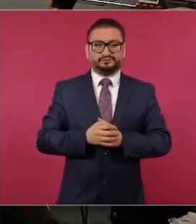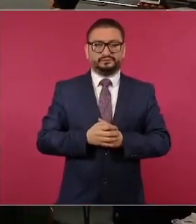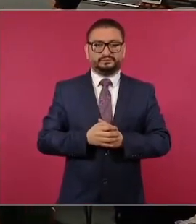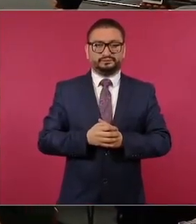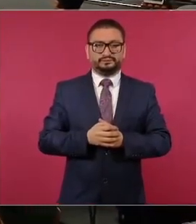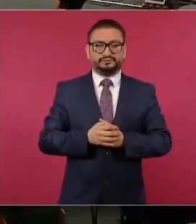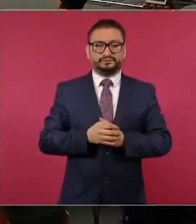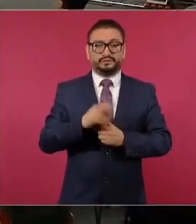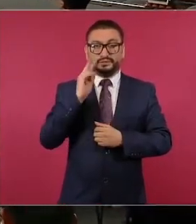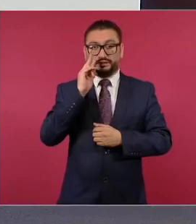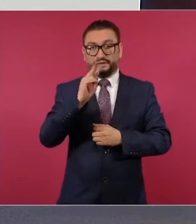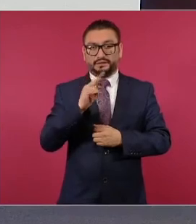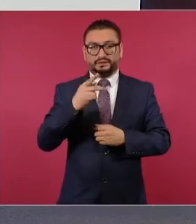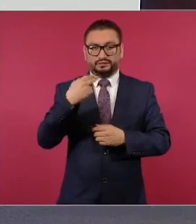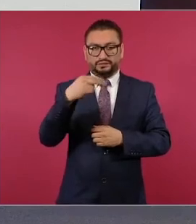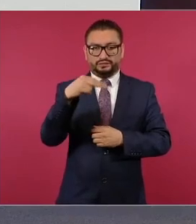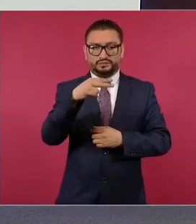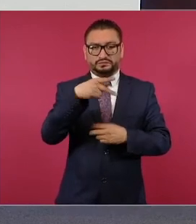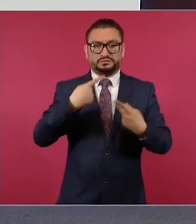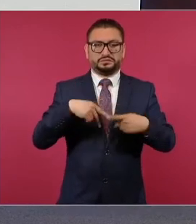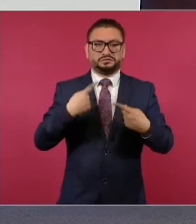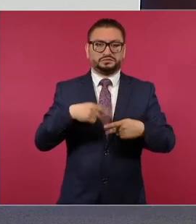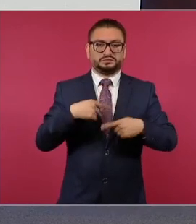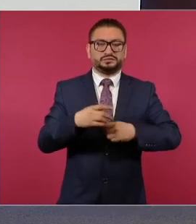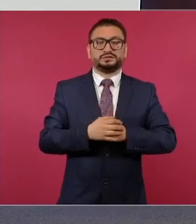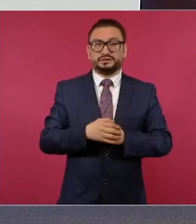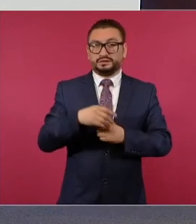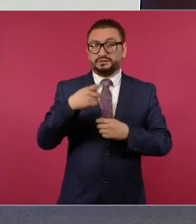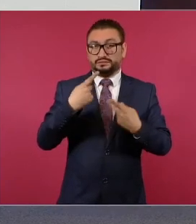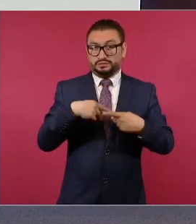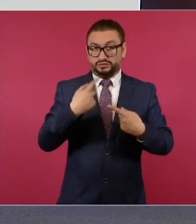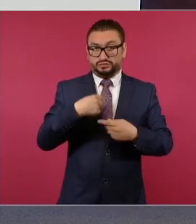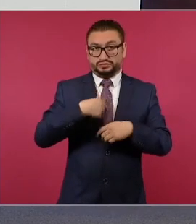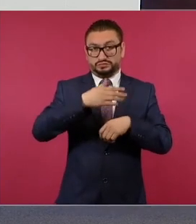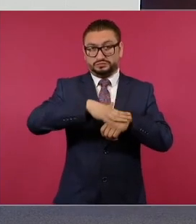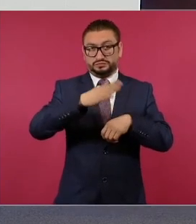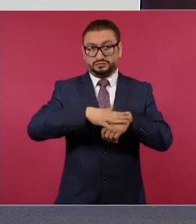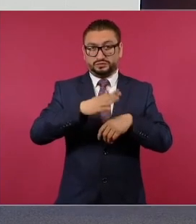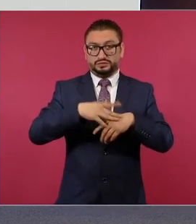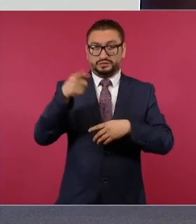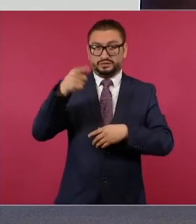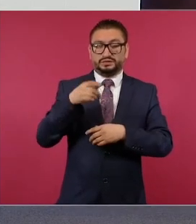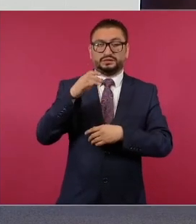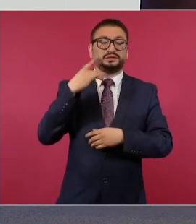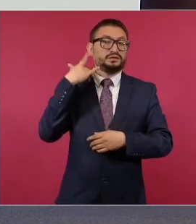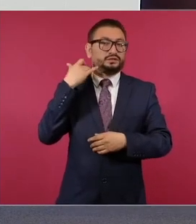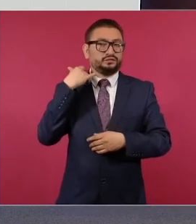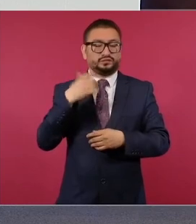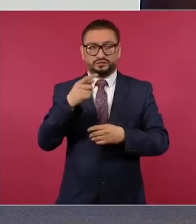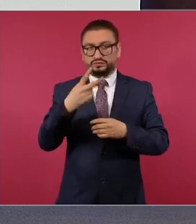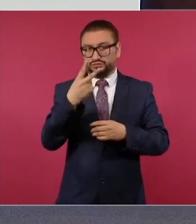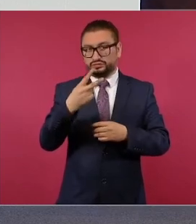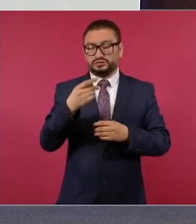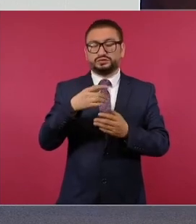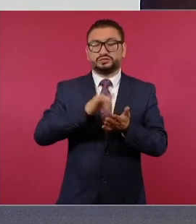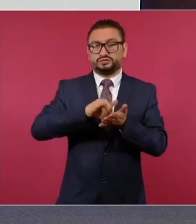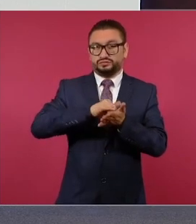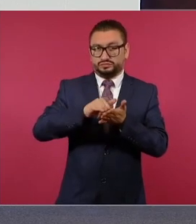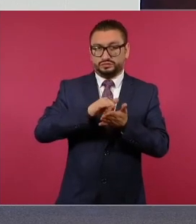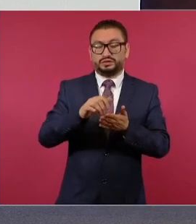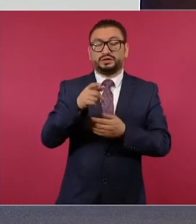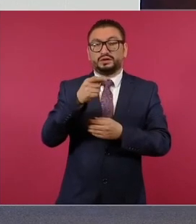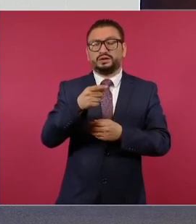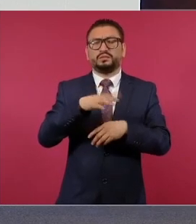Aquí vemos los nombres. Son personas requeridas por las Cortes de California, 2, y por la de Nueva York,